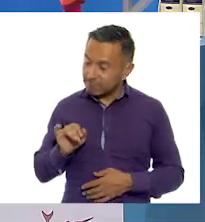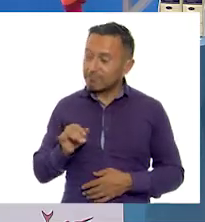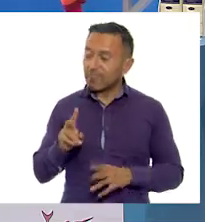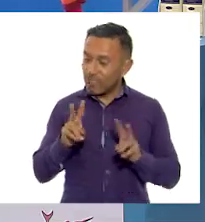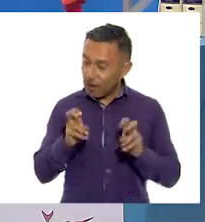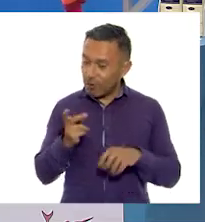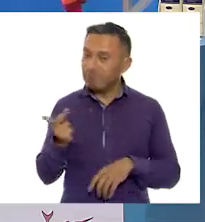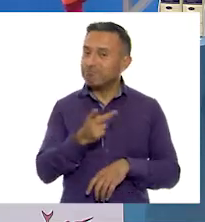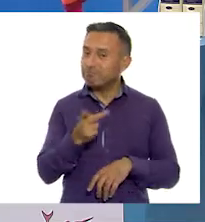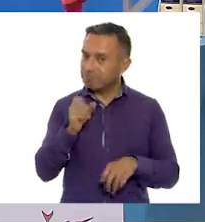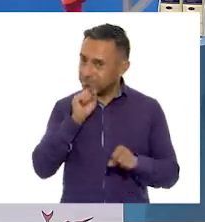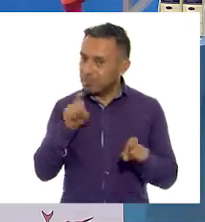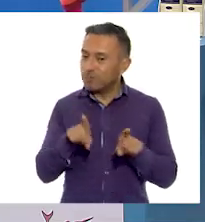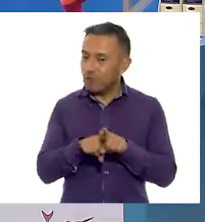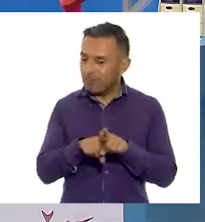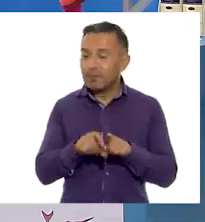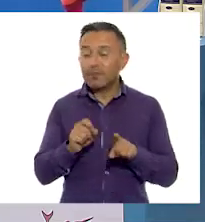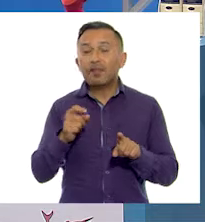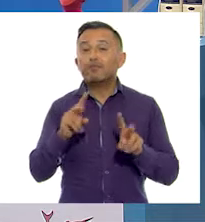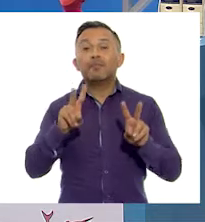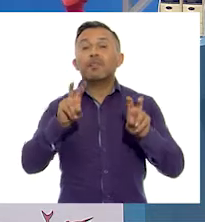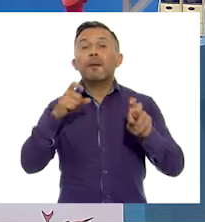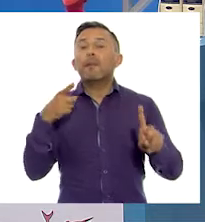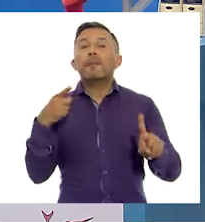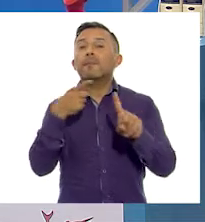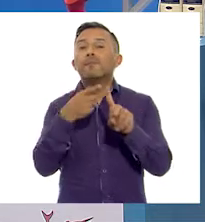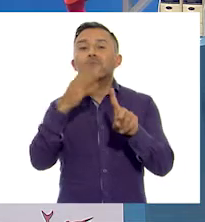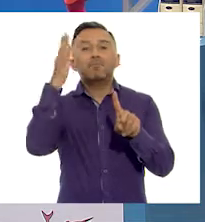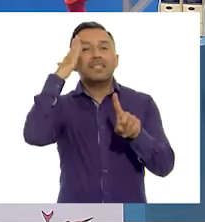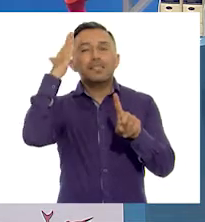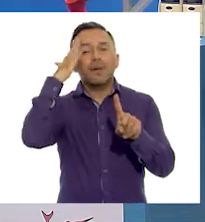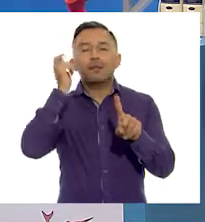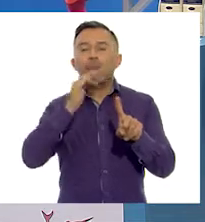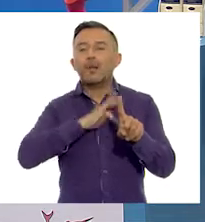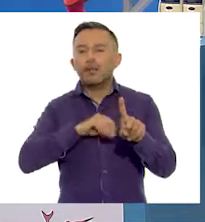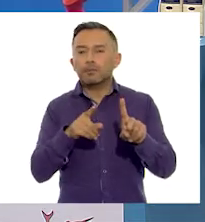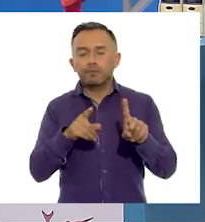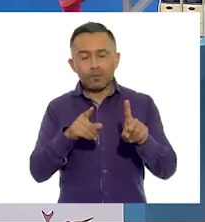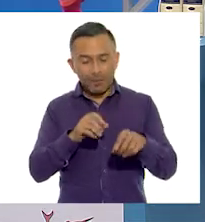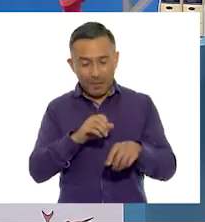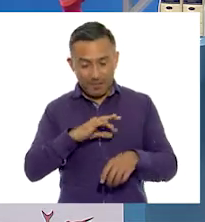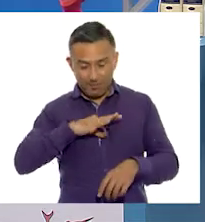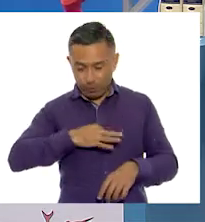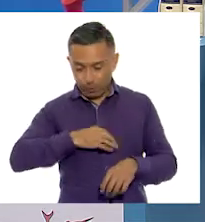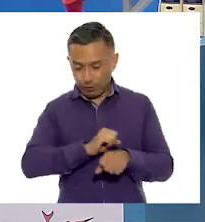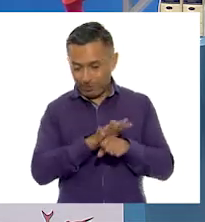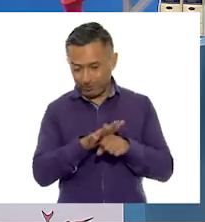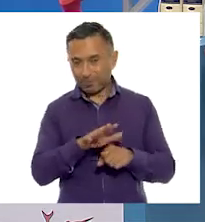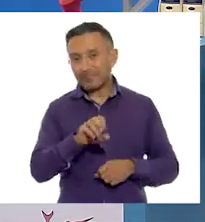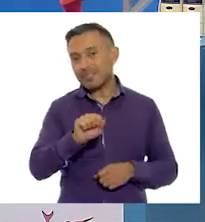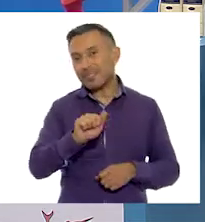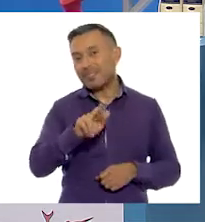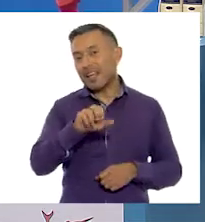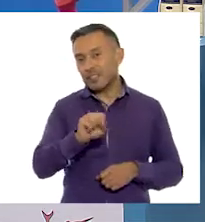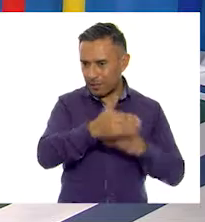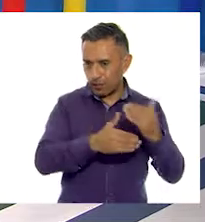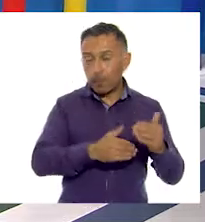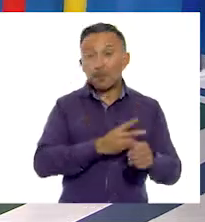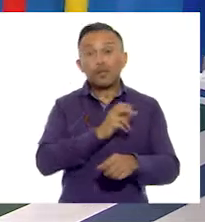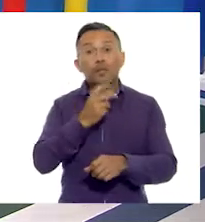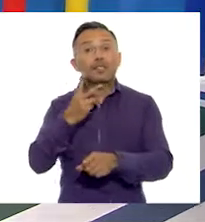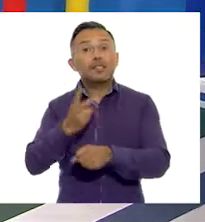genoma, usan la misma puerta de entrada, la proteína ACE2, que se forma en la superficie exterior de las células del